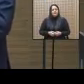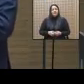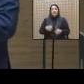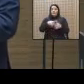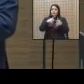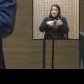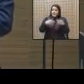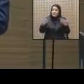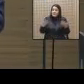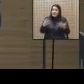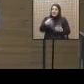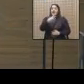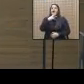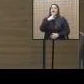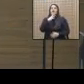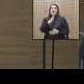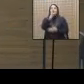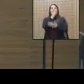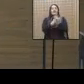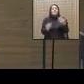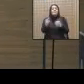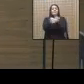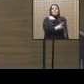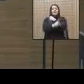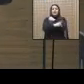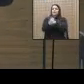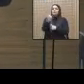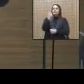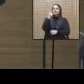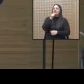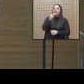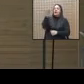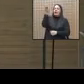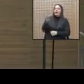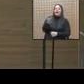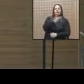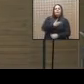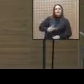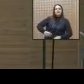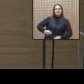Entonces le hablaron a una parte del país, solo al presidente de la República le interesa.